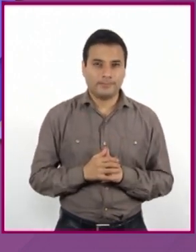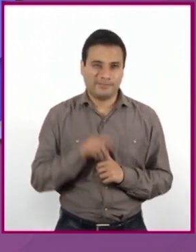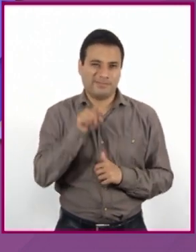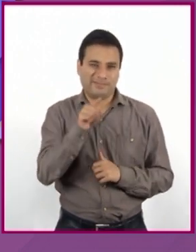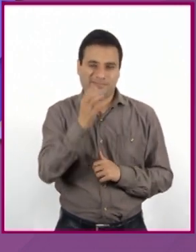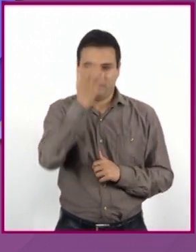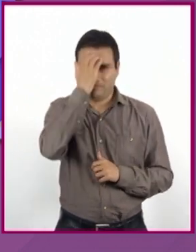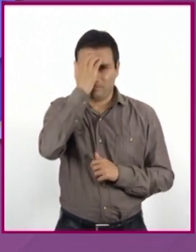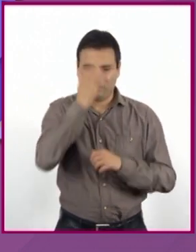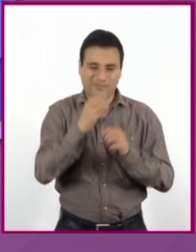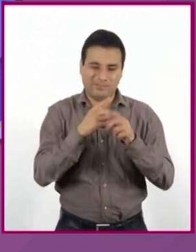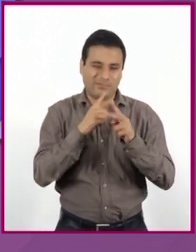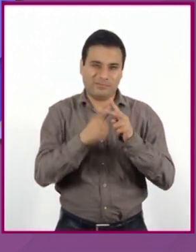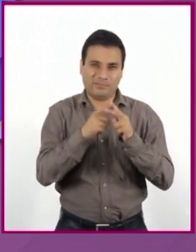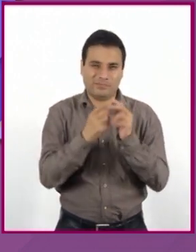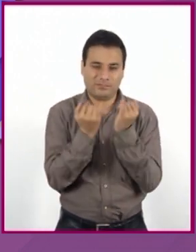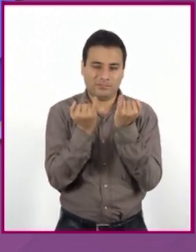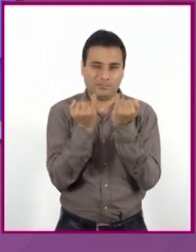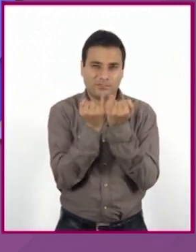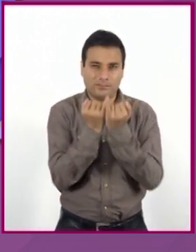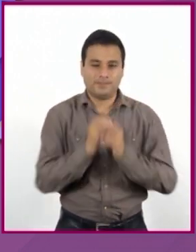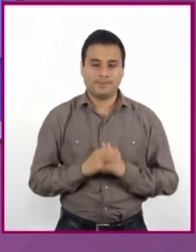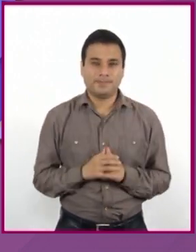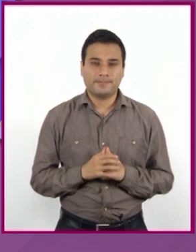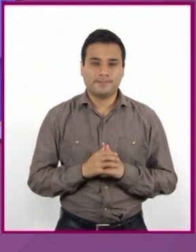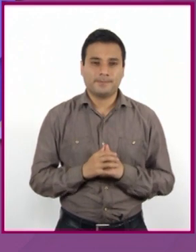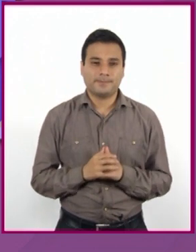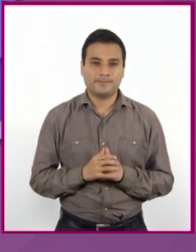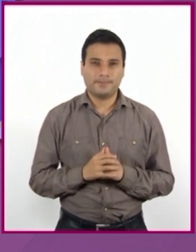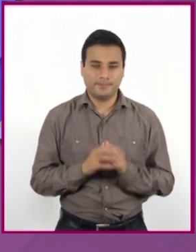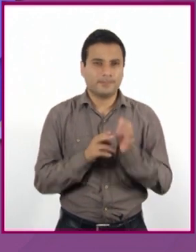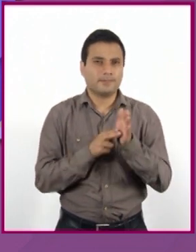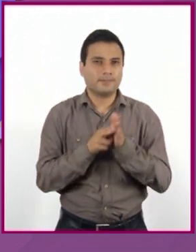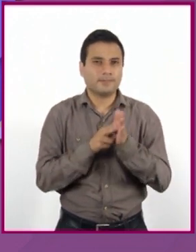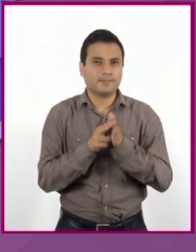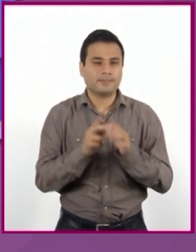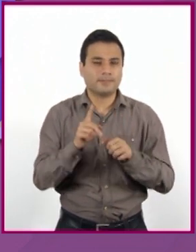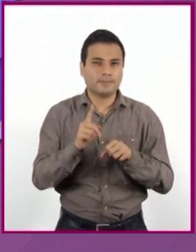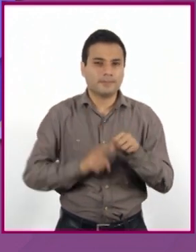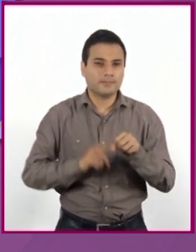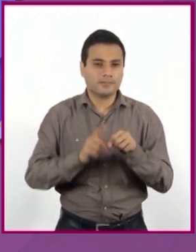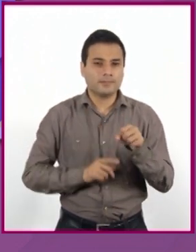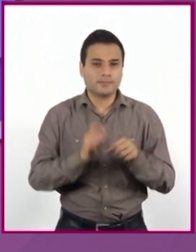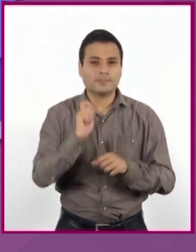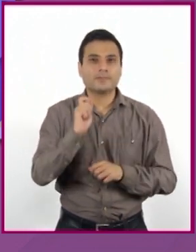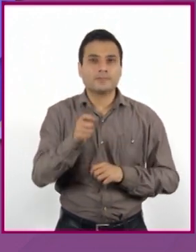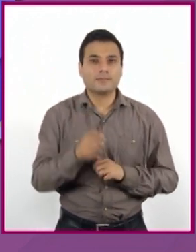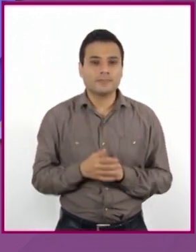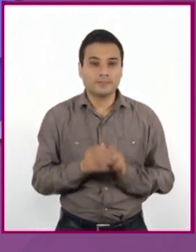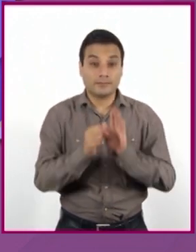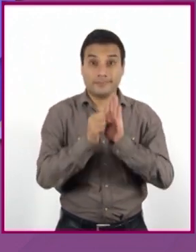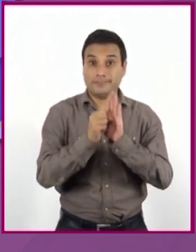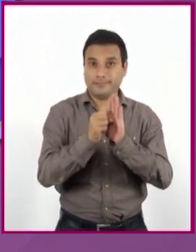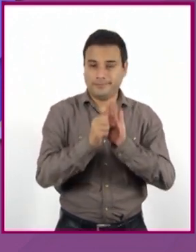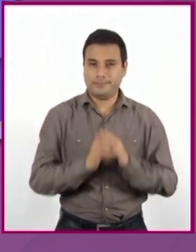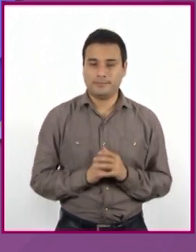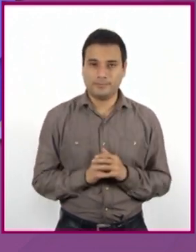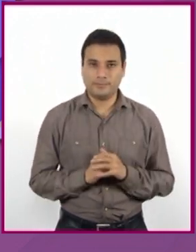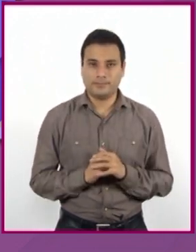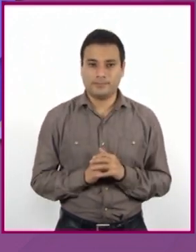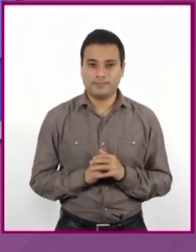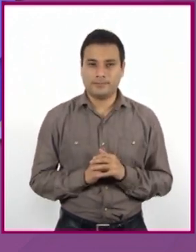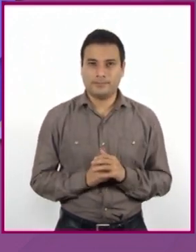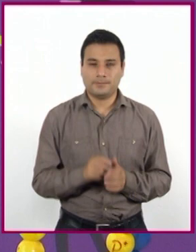conoces en matemáticas. Son números. En color negro, los símbolos que representan los elementos químicos.